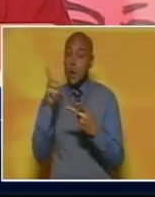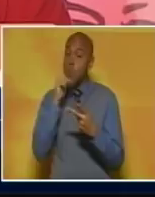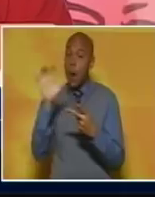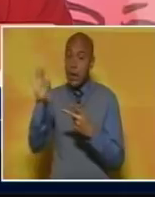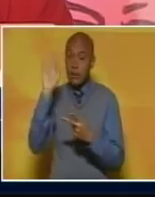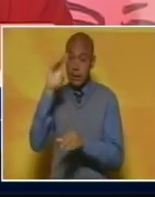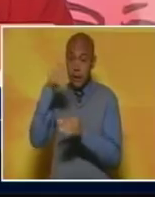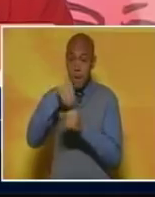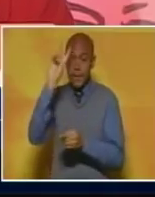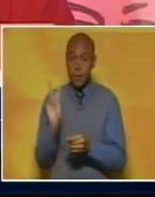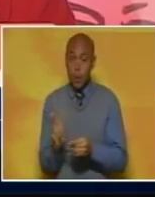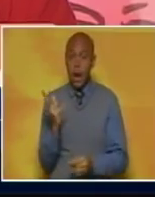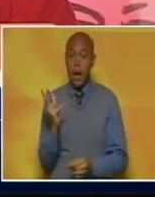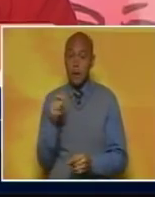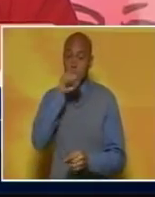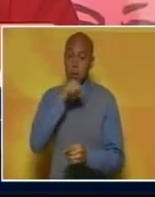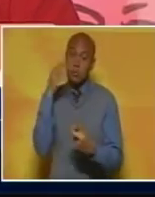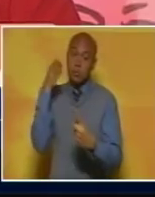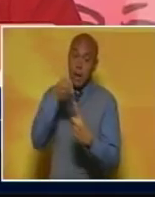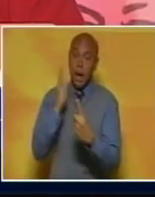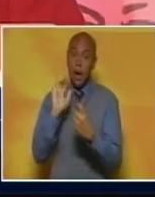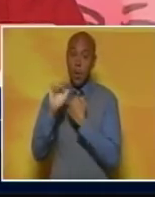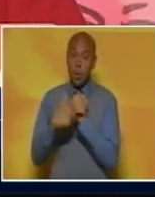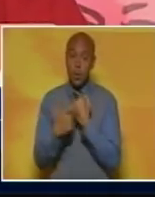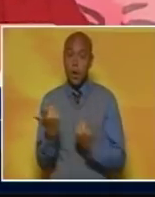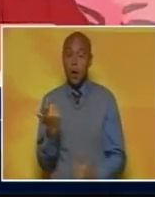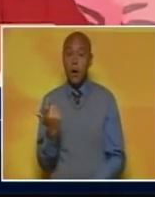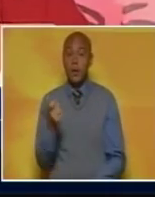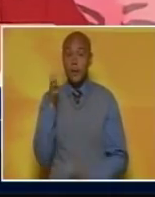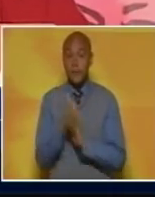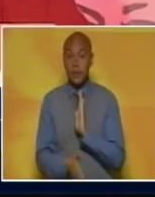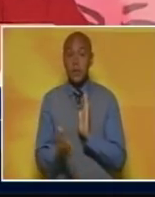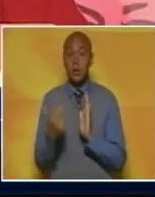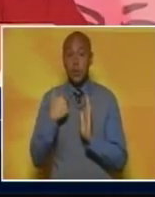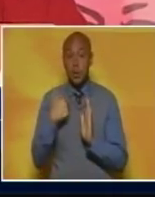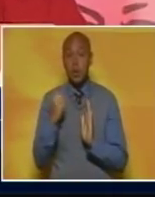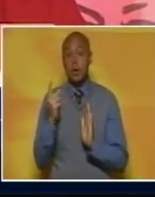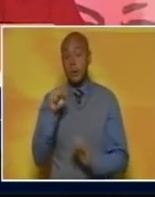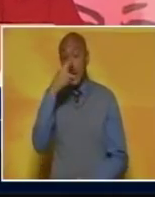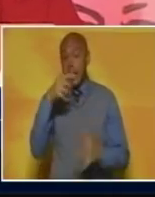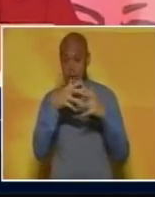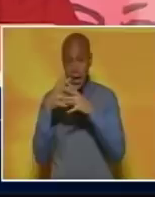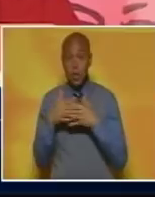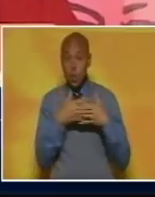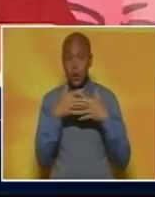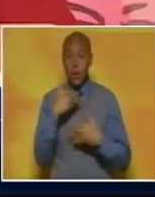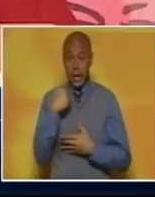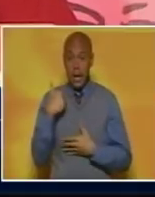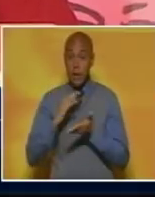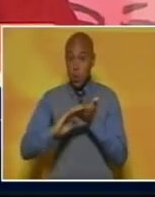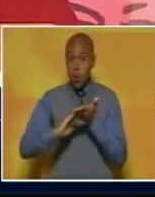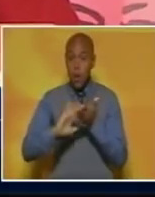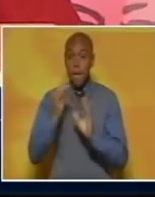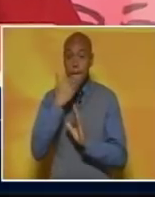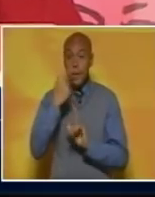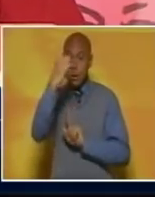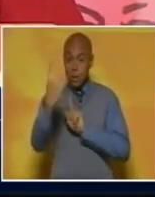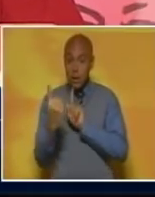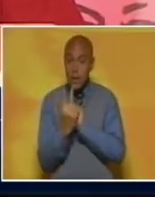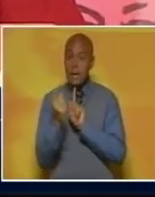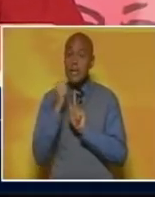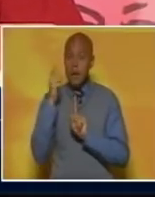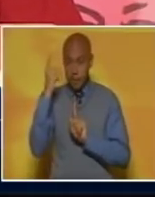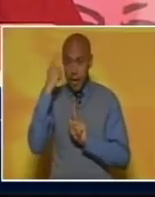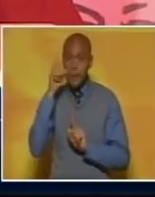Venezuela. Nos hemos insistido en innumerables ocasiones, si Estados Unidos quiere hablar con el presidente de Venezuela, ellos tienen los